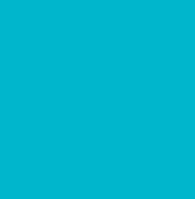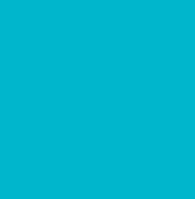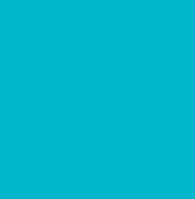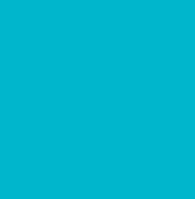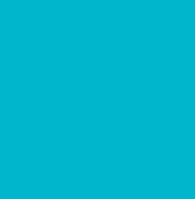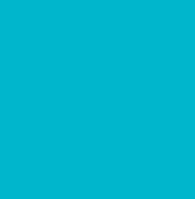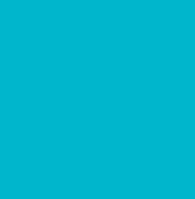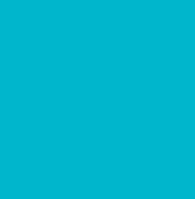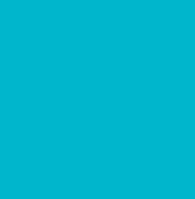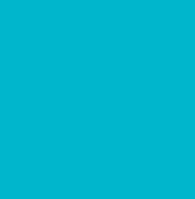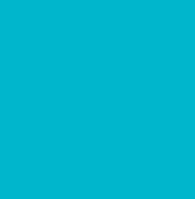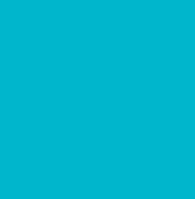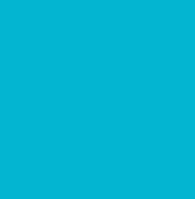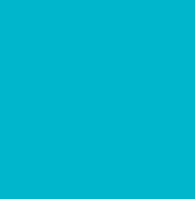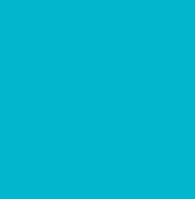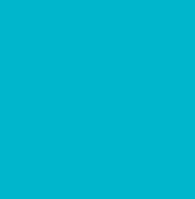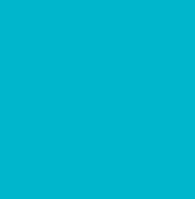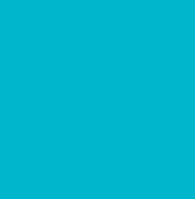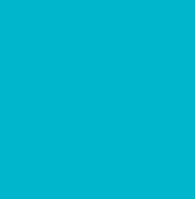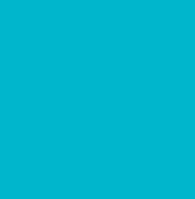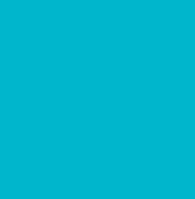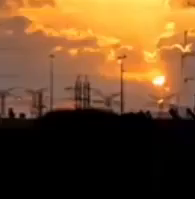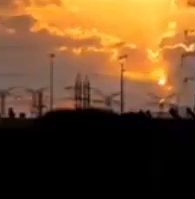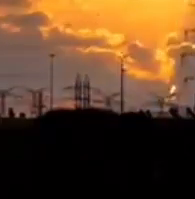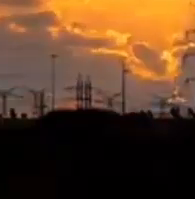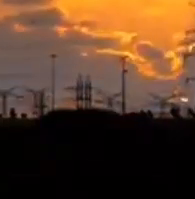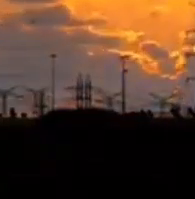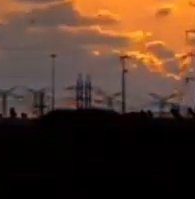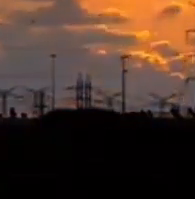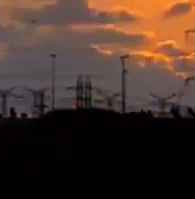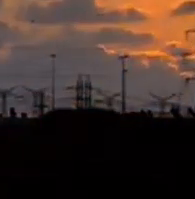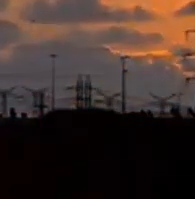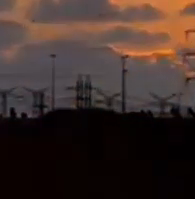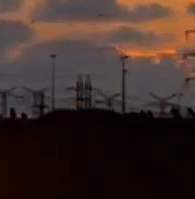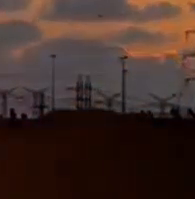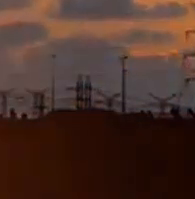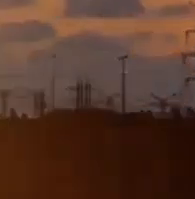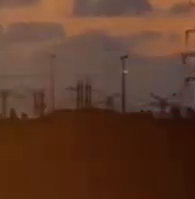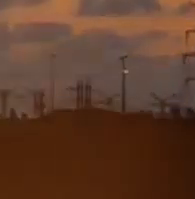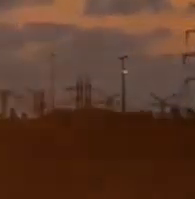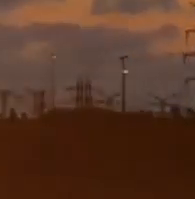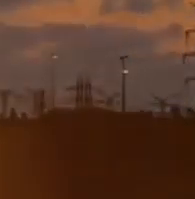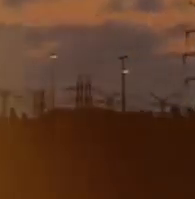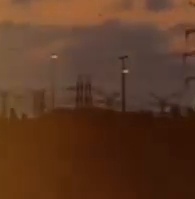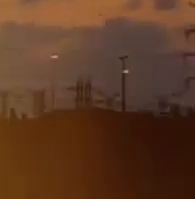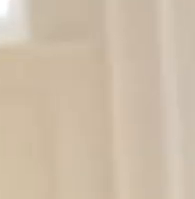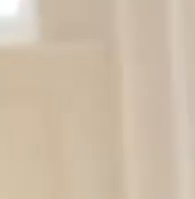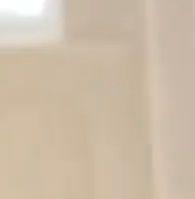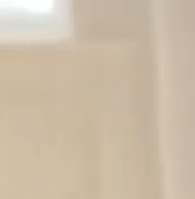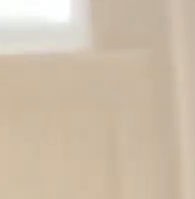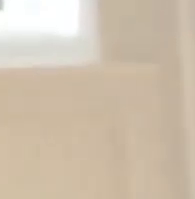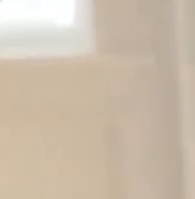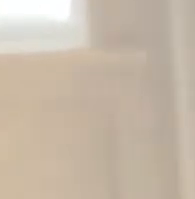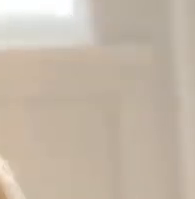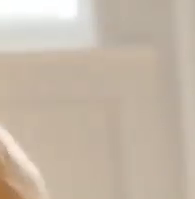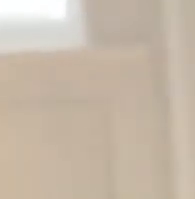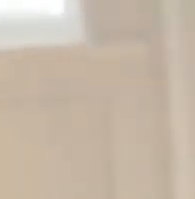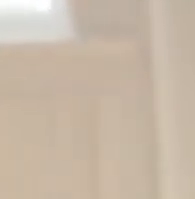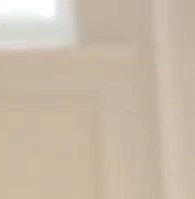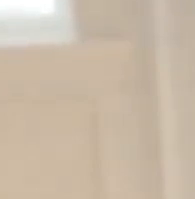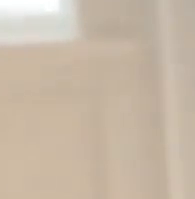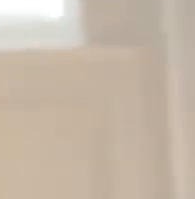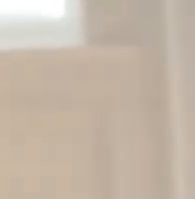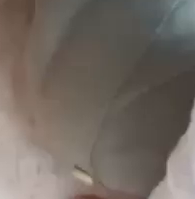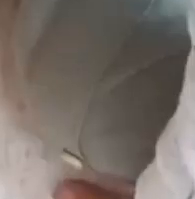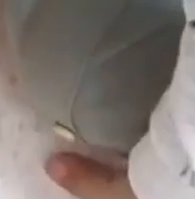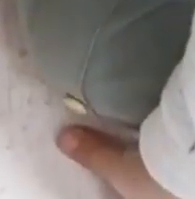de manos cuando no puede usar agua y jabón. En estos tiempos difíciles por los que pasamos, nos damos cuenta que la verdadera energía